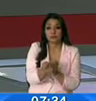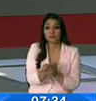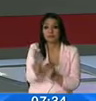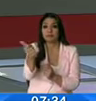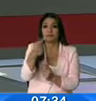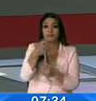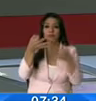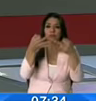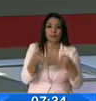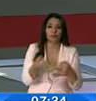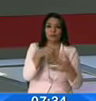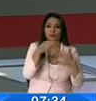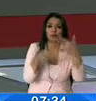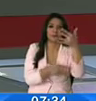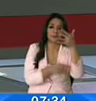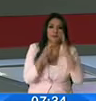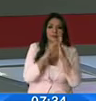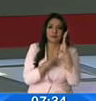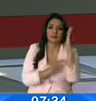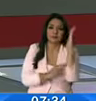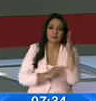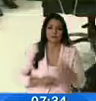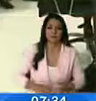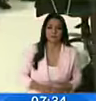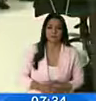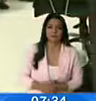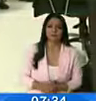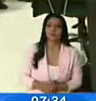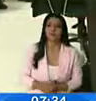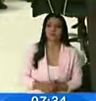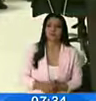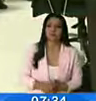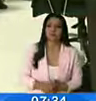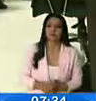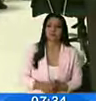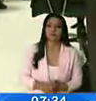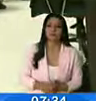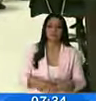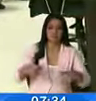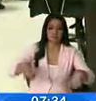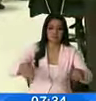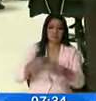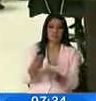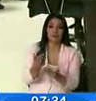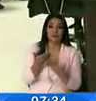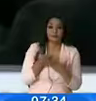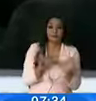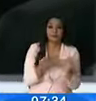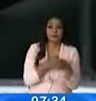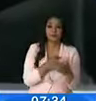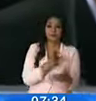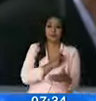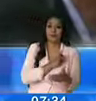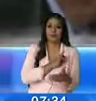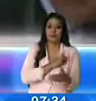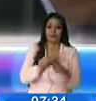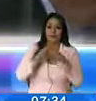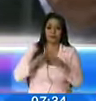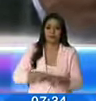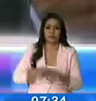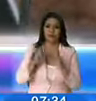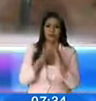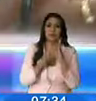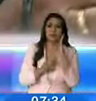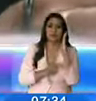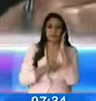no cumplir con todos los requisitos. ¿Alguna pregunta? Una vez aprobado el informe de la Comisión Técnica sobre la revisión de requisitos